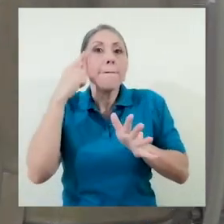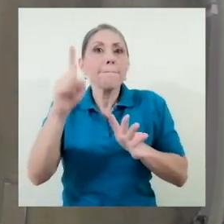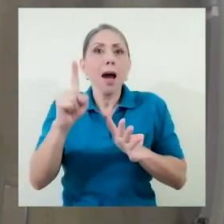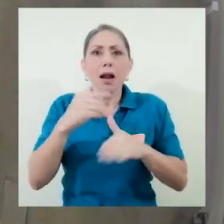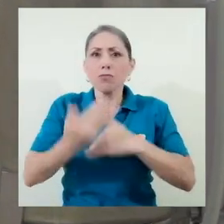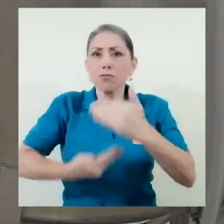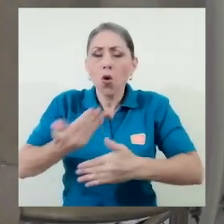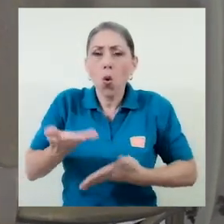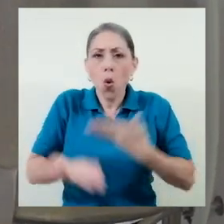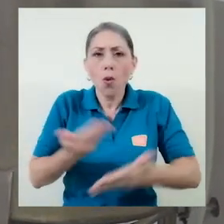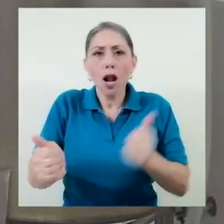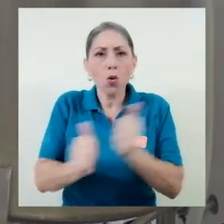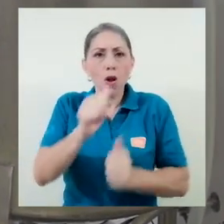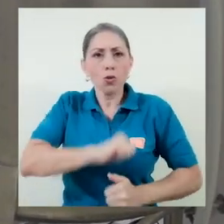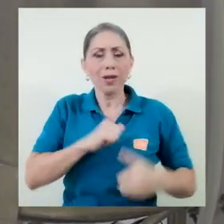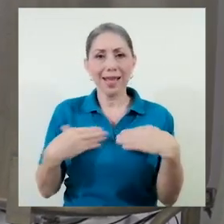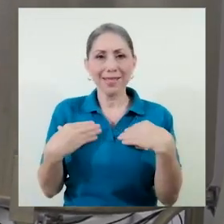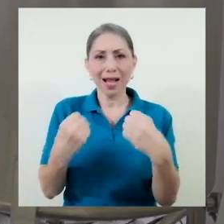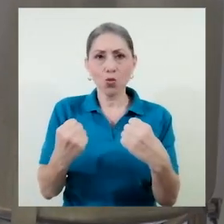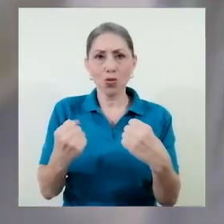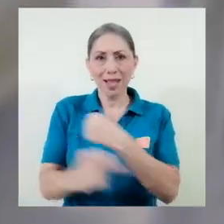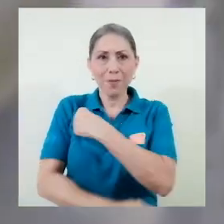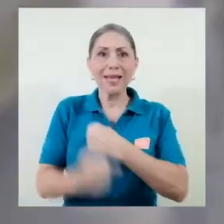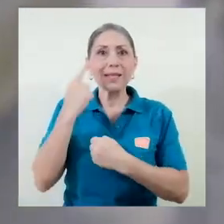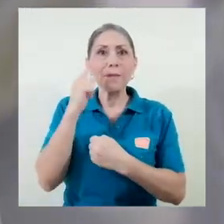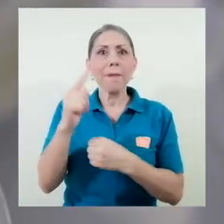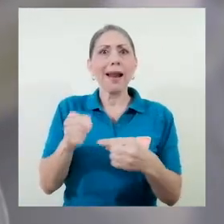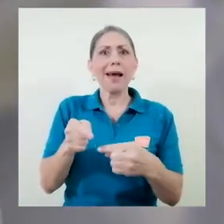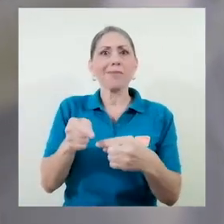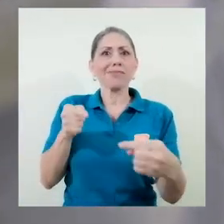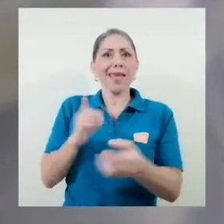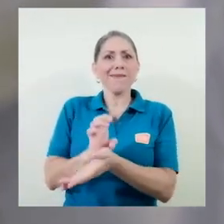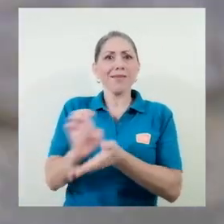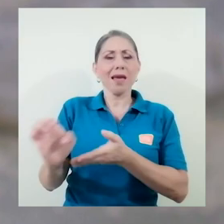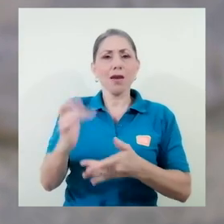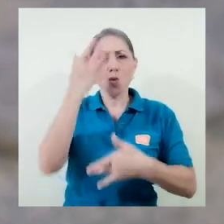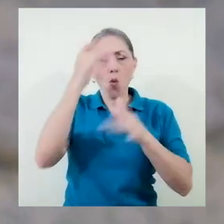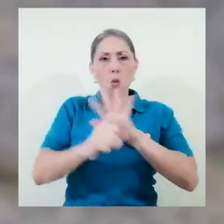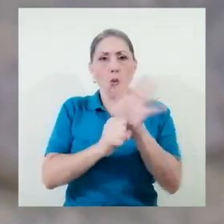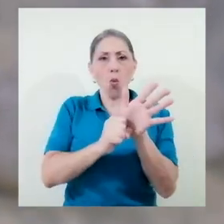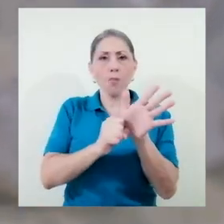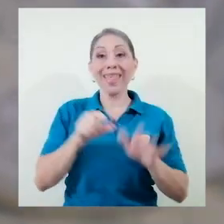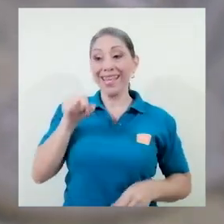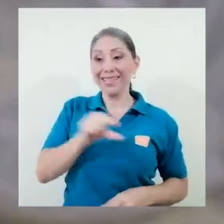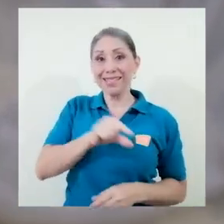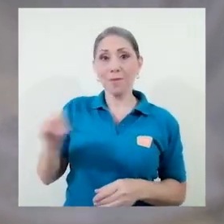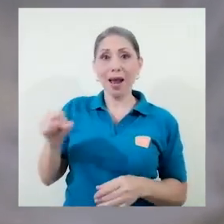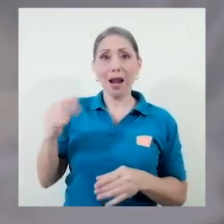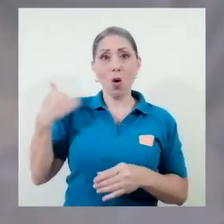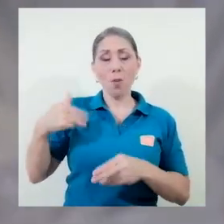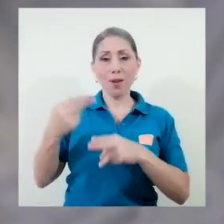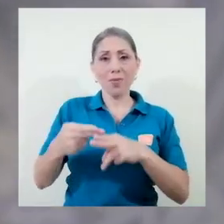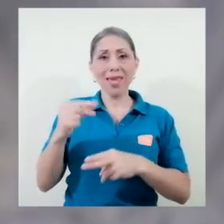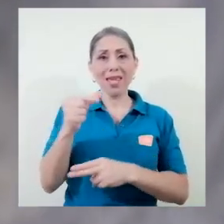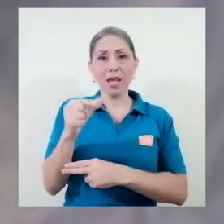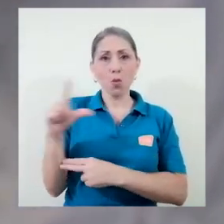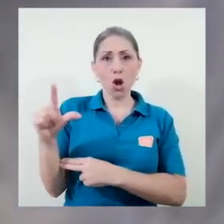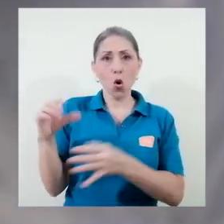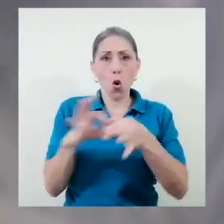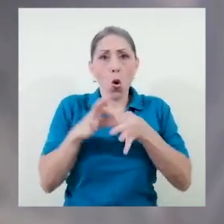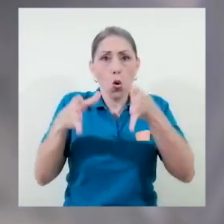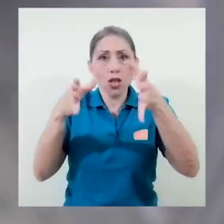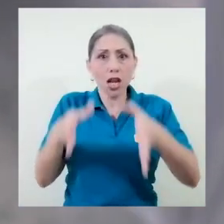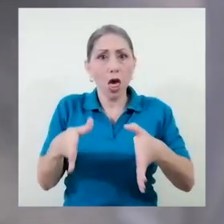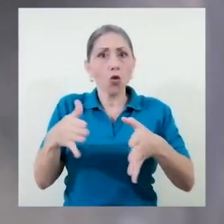del país y combatir el coronavirus. Esta semana, Guillermo León, coordinador de la sección industrial de este